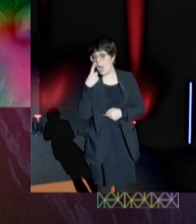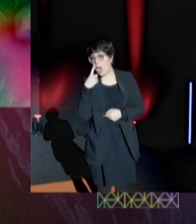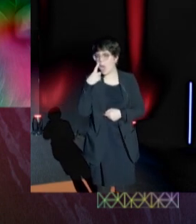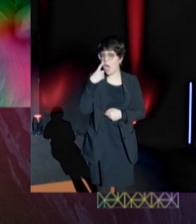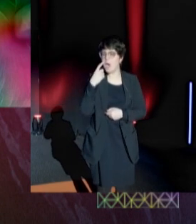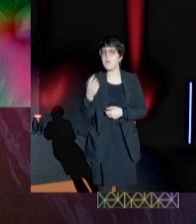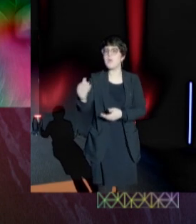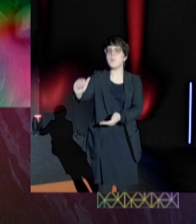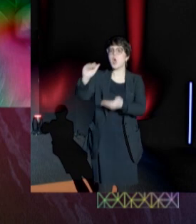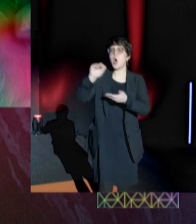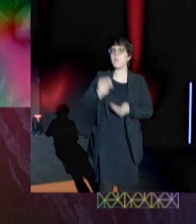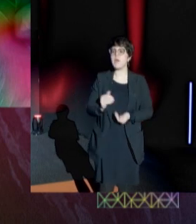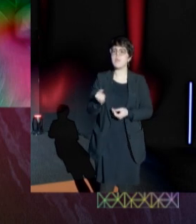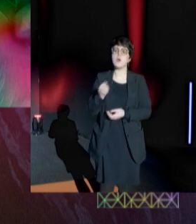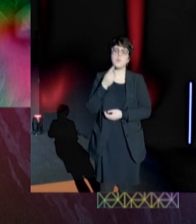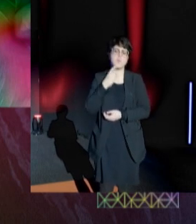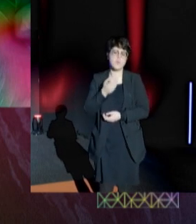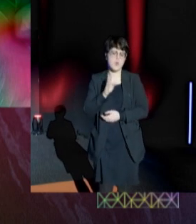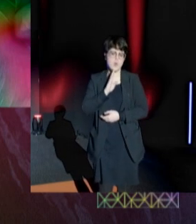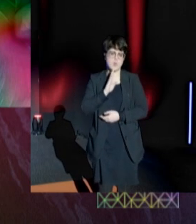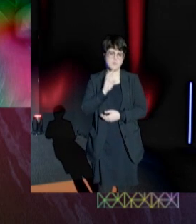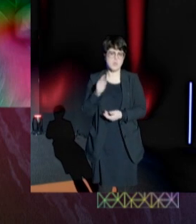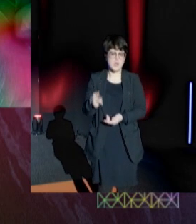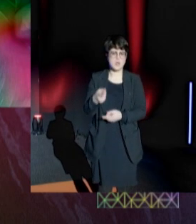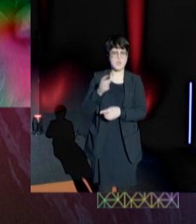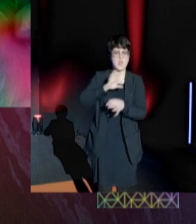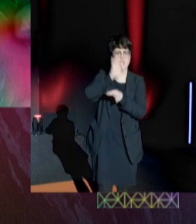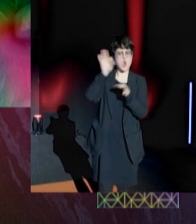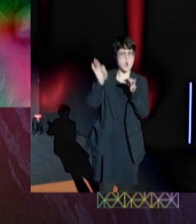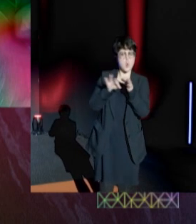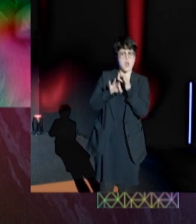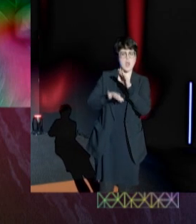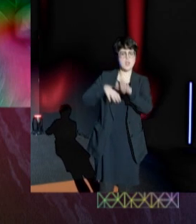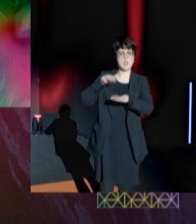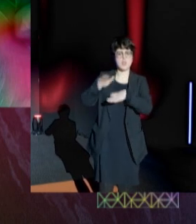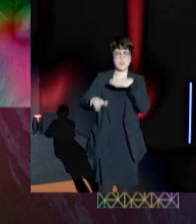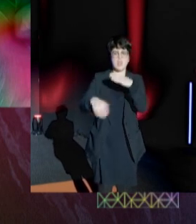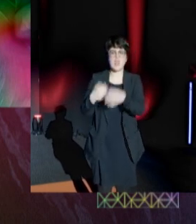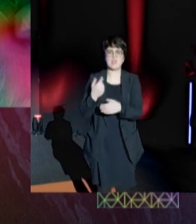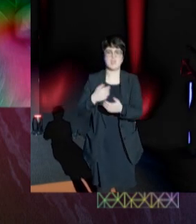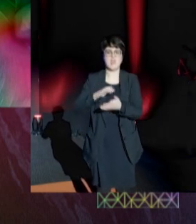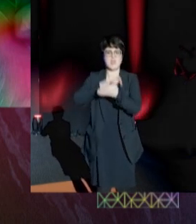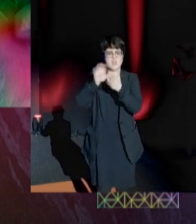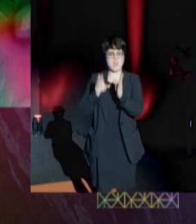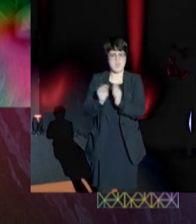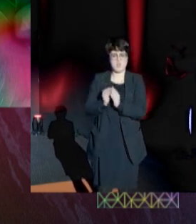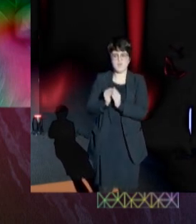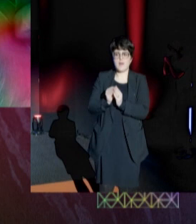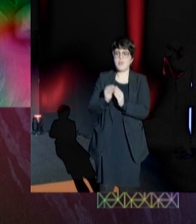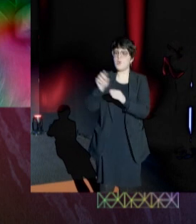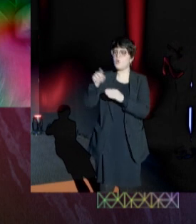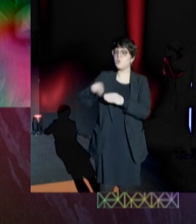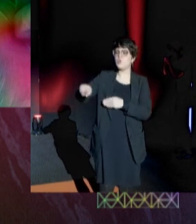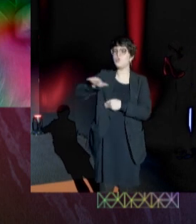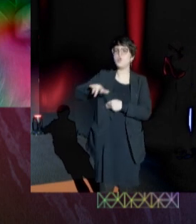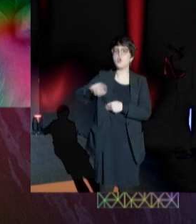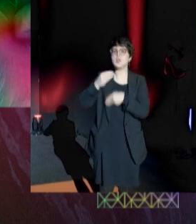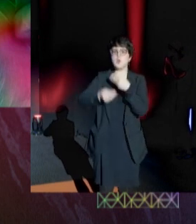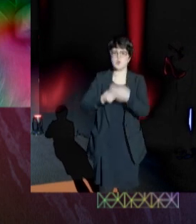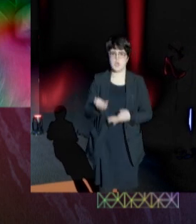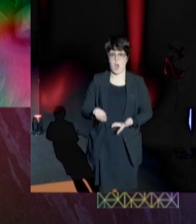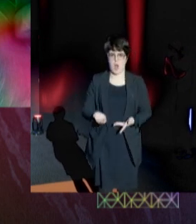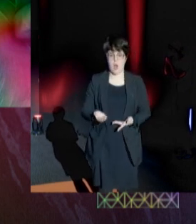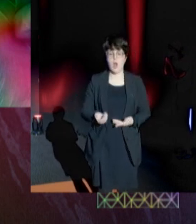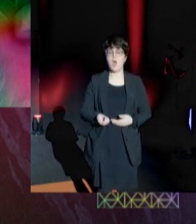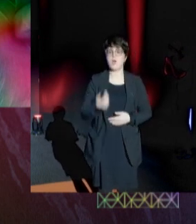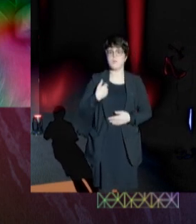proveedor cómo está cumpliendo circularidad hazme una síntesis del documento señálame dónde está utilizándolo Es una de